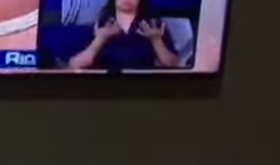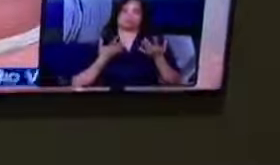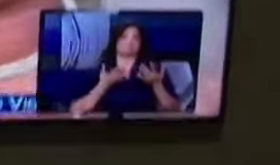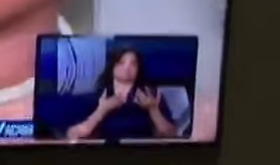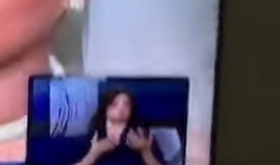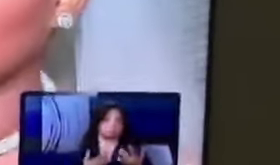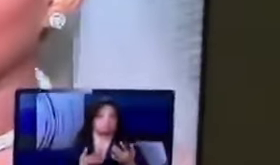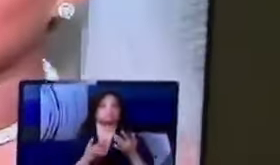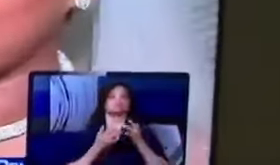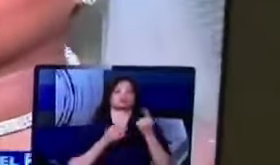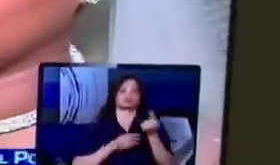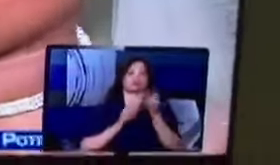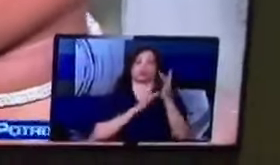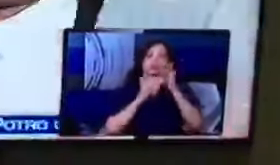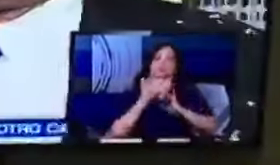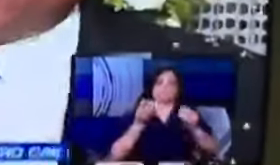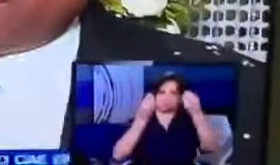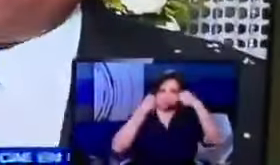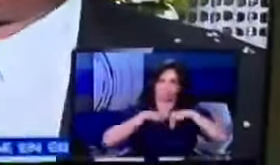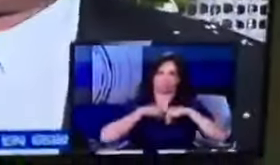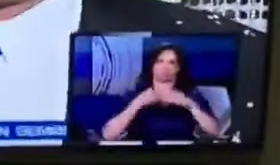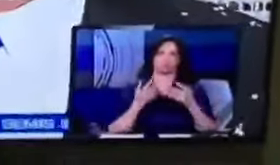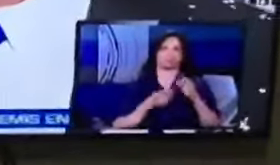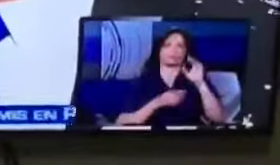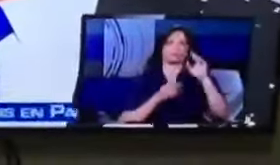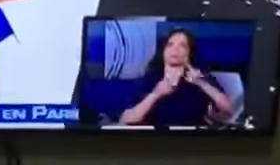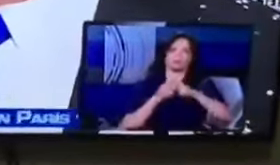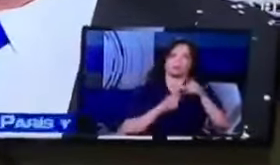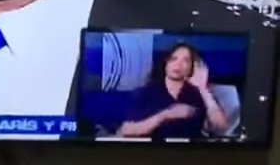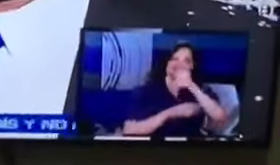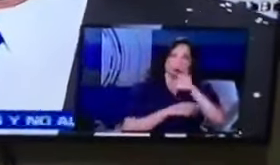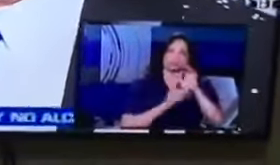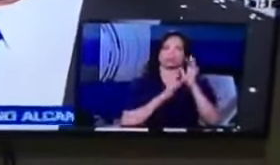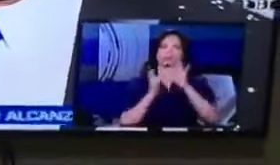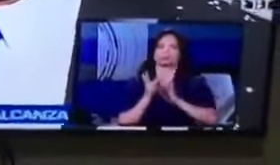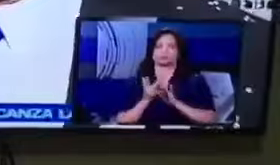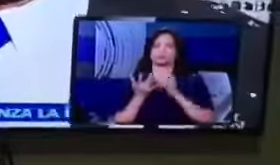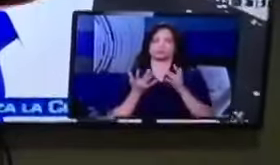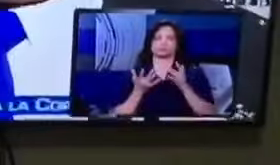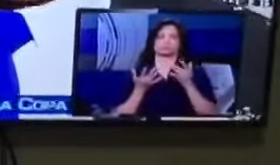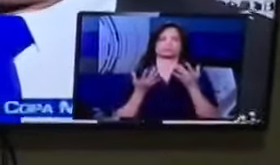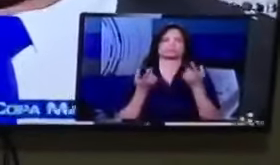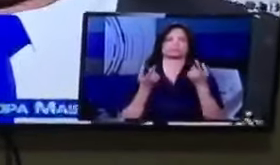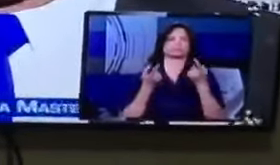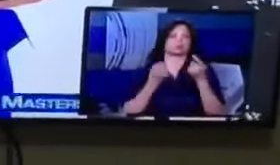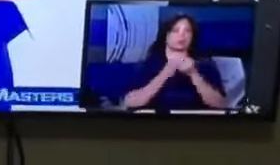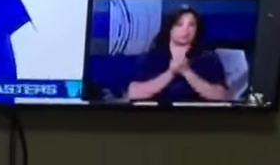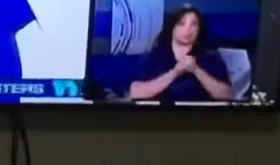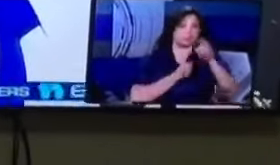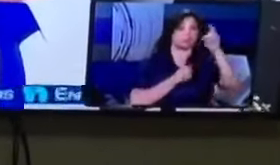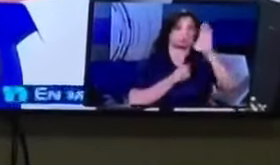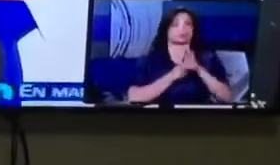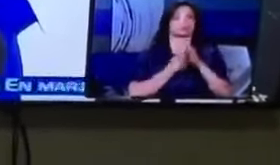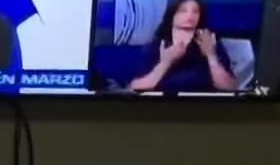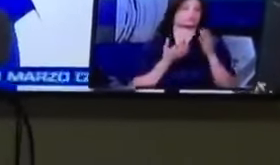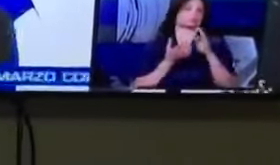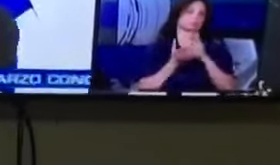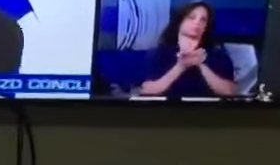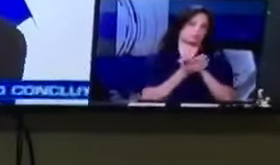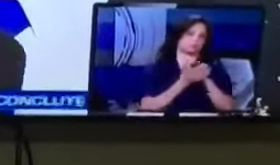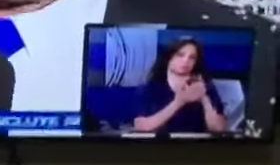así, porque ese vacío solo lo llena Jesús. Que primero busquen de Dios, busquen de Cristo. Tan pronto amemos a Dios, vamos a amar a nuestras